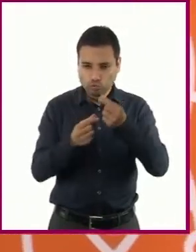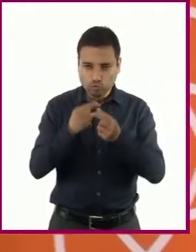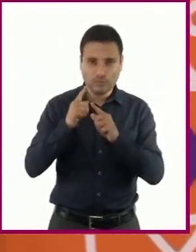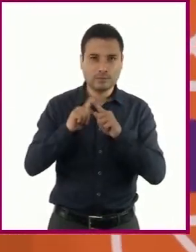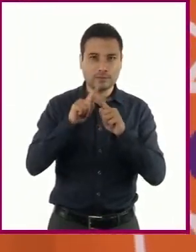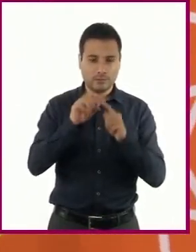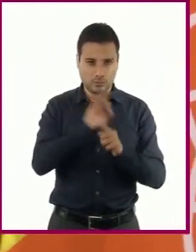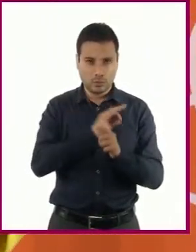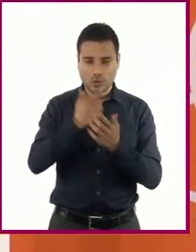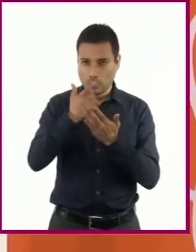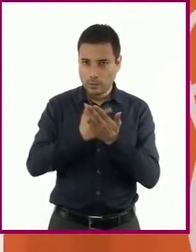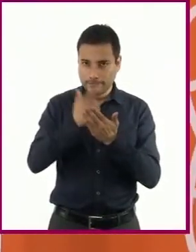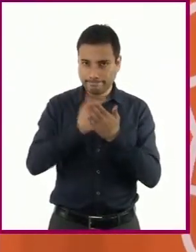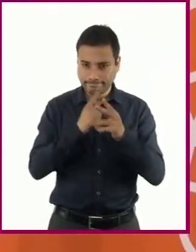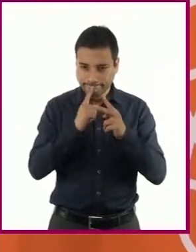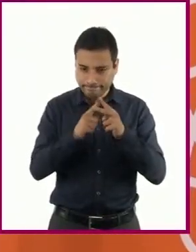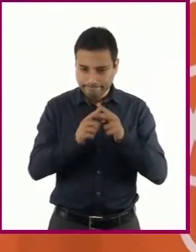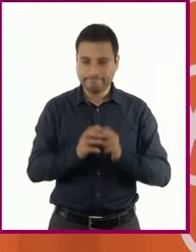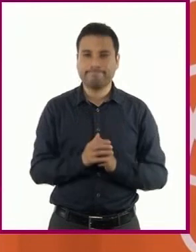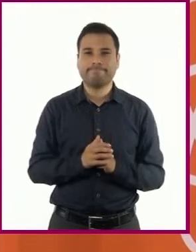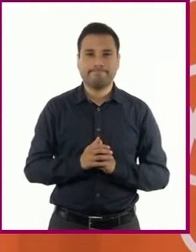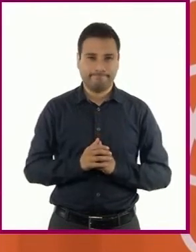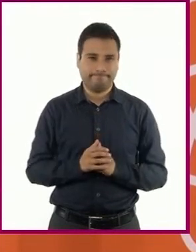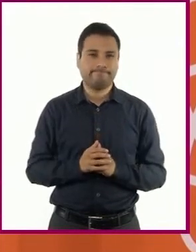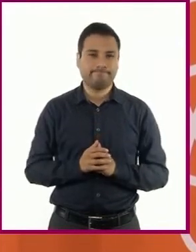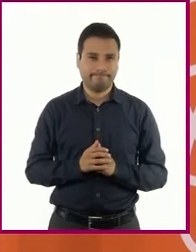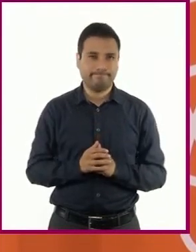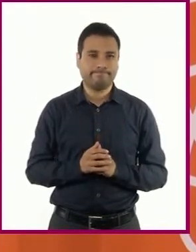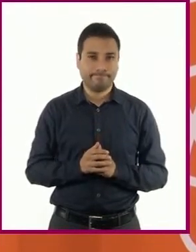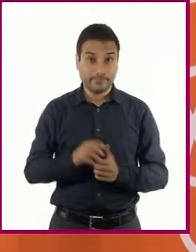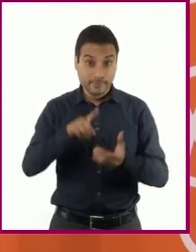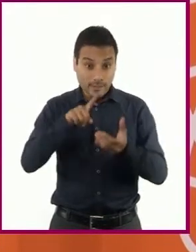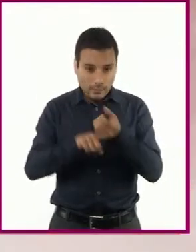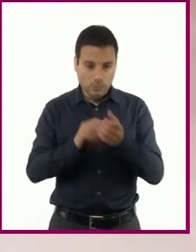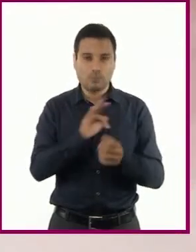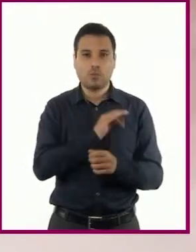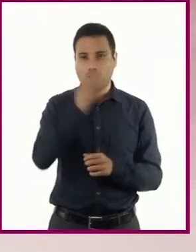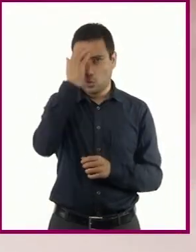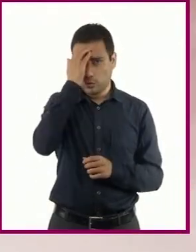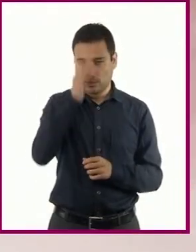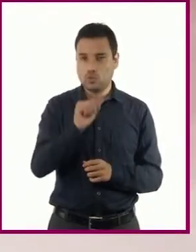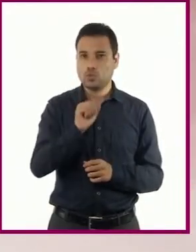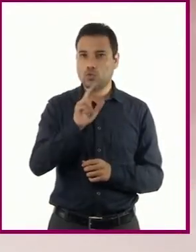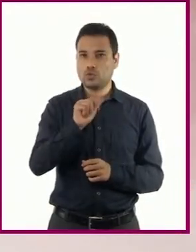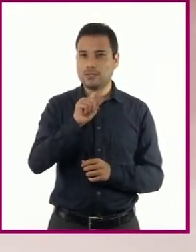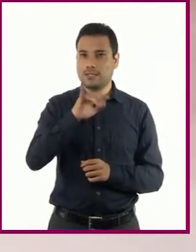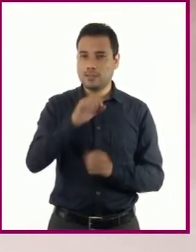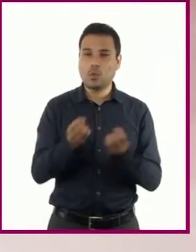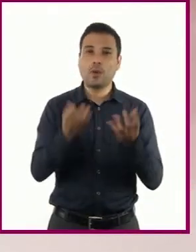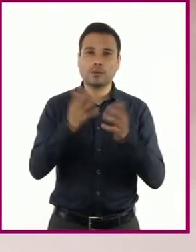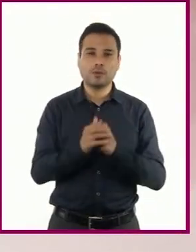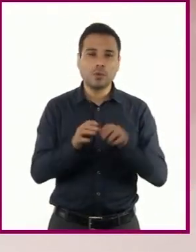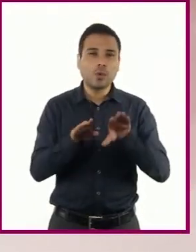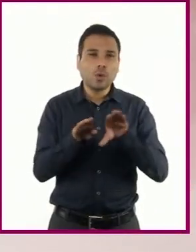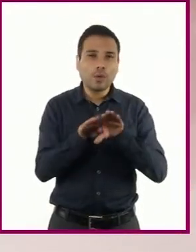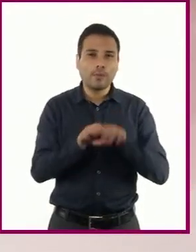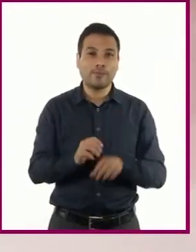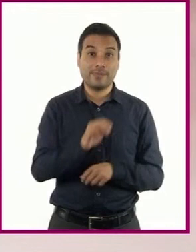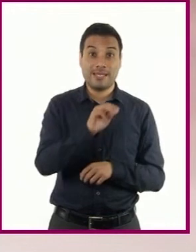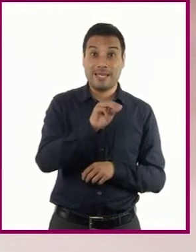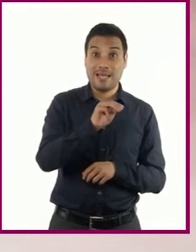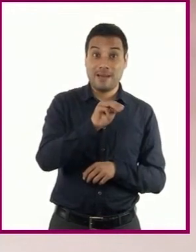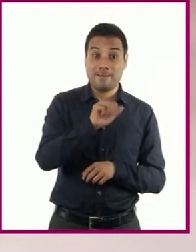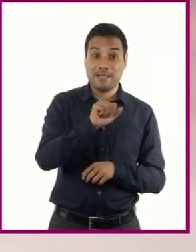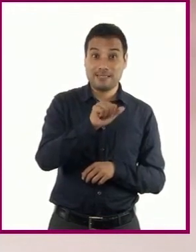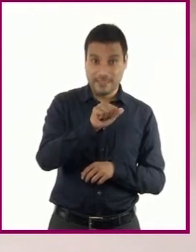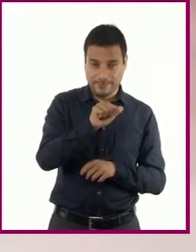química, para calcular la cantidad de sustancia que hay en una muestra de sustancia. Se debe dividir la masa de esa